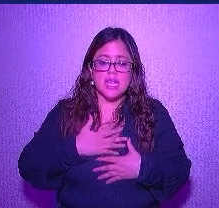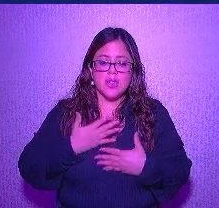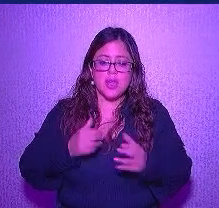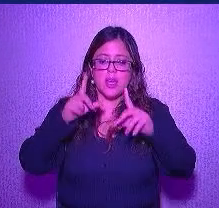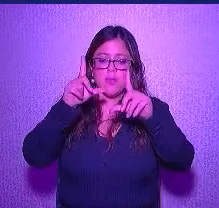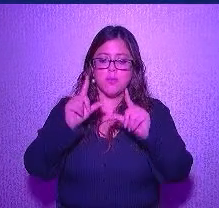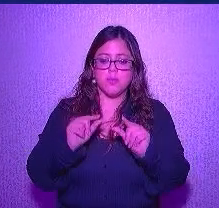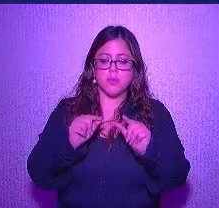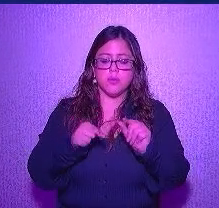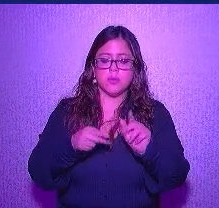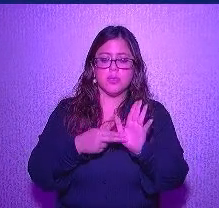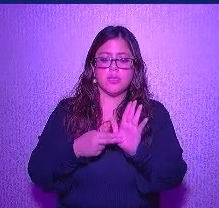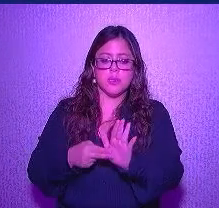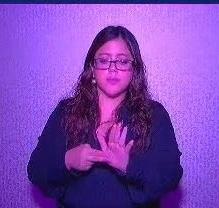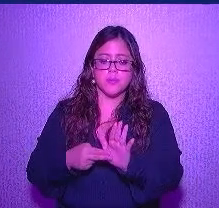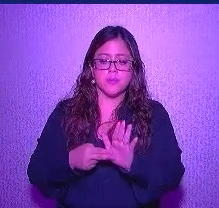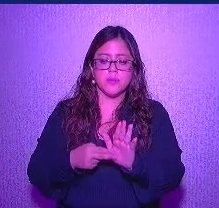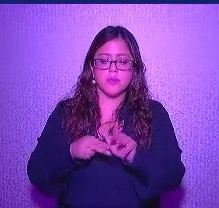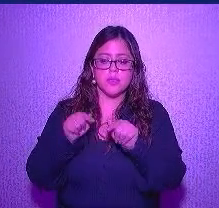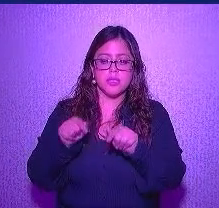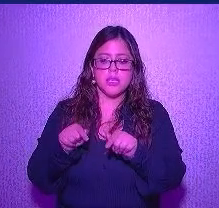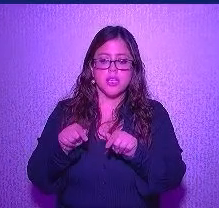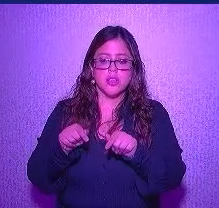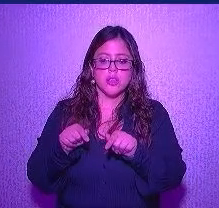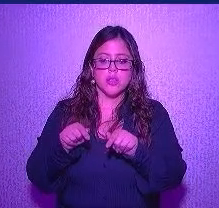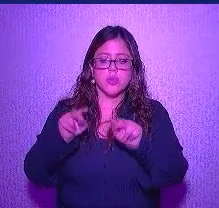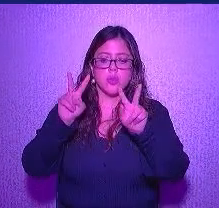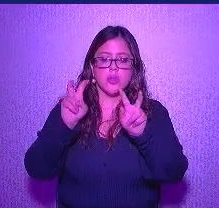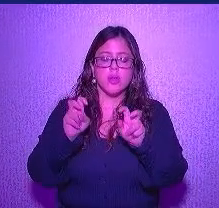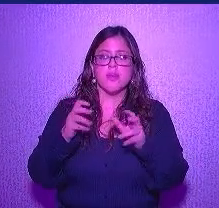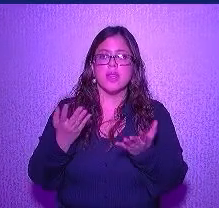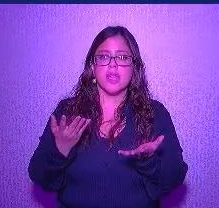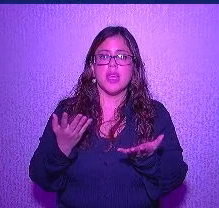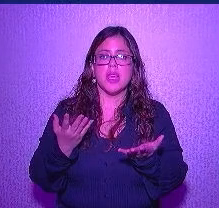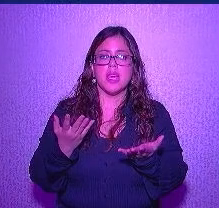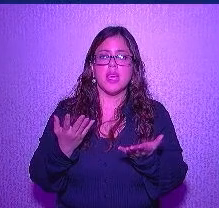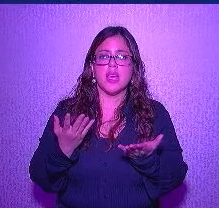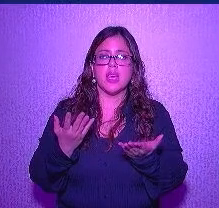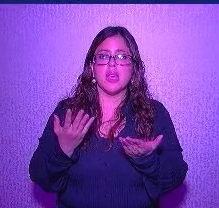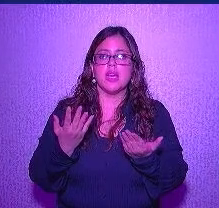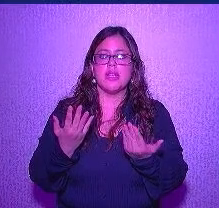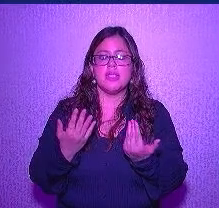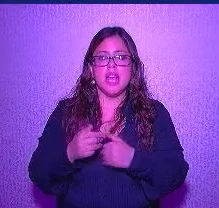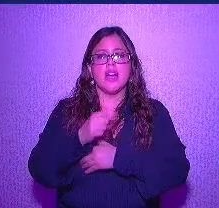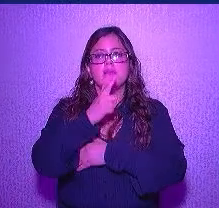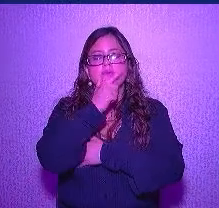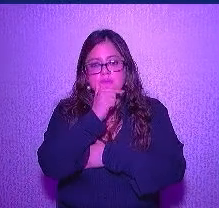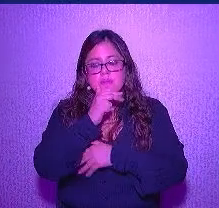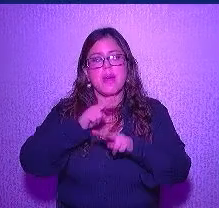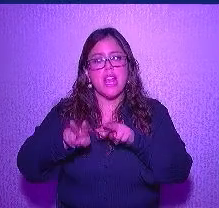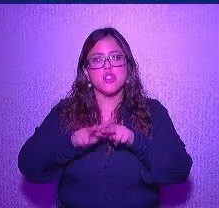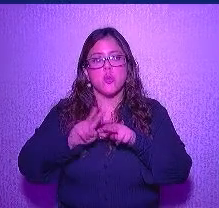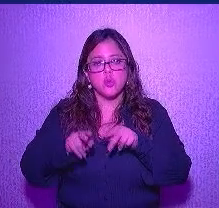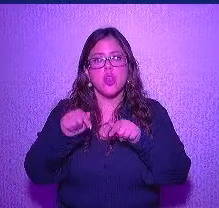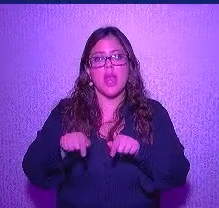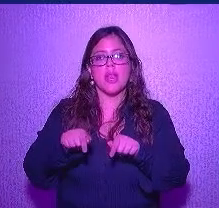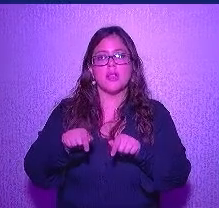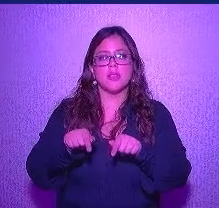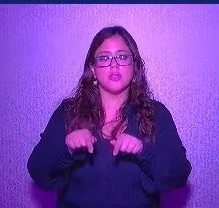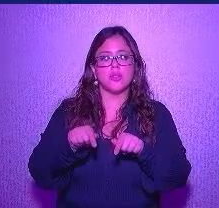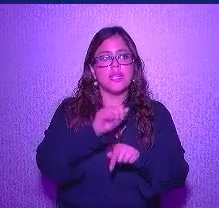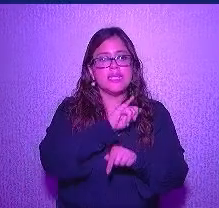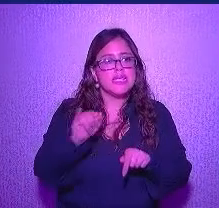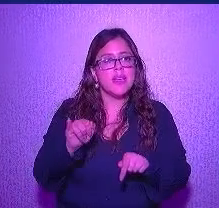exposiciones Y eso es una ansiedad no que tenemos a resolver cosas y esa resolución siempre viene con una